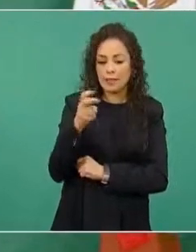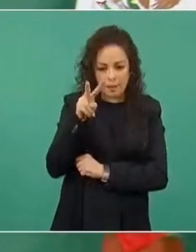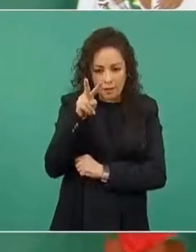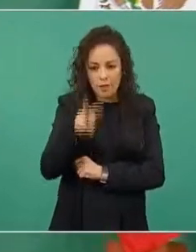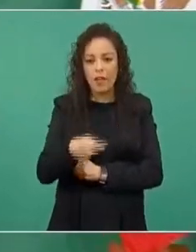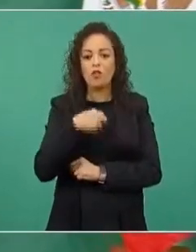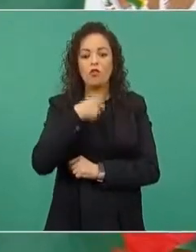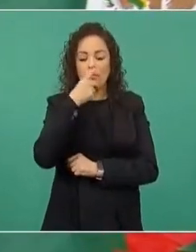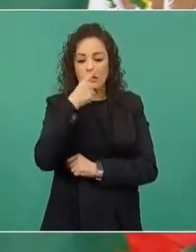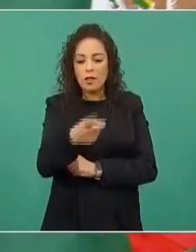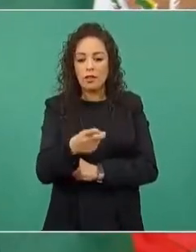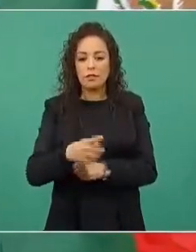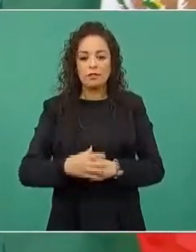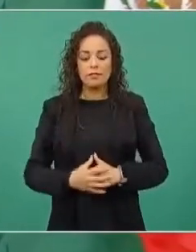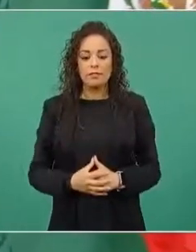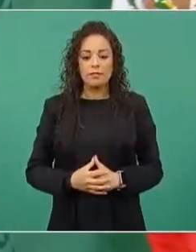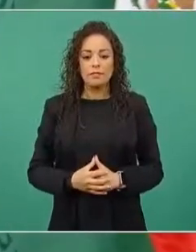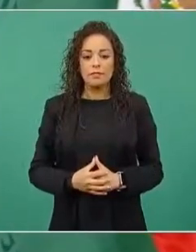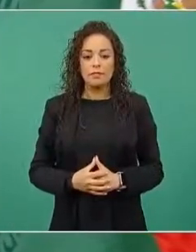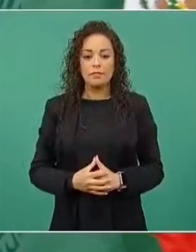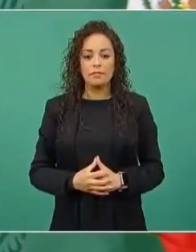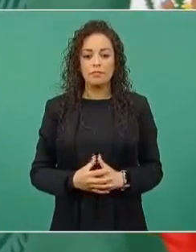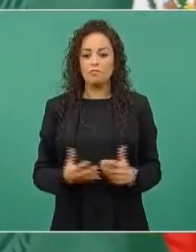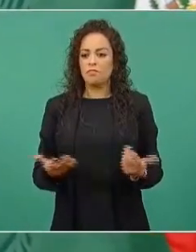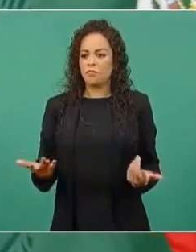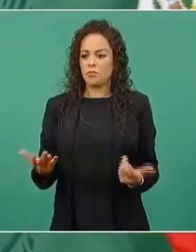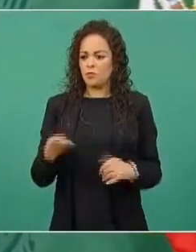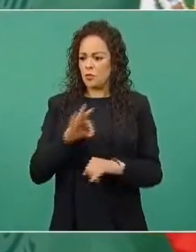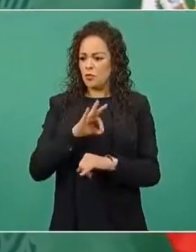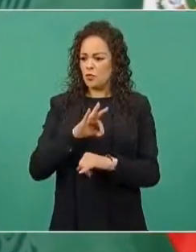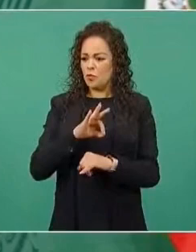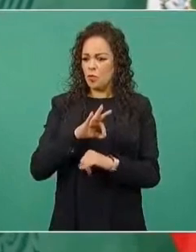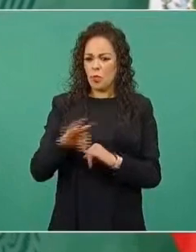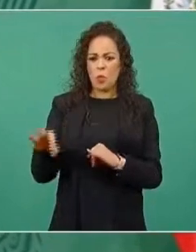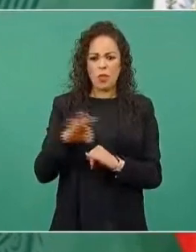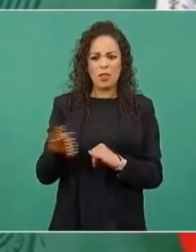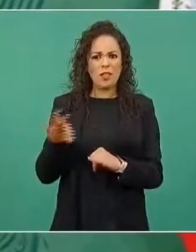Incluso hasta en los últimos días